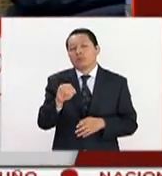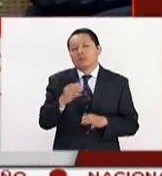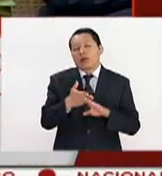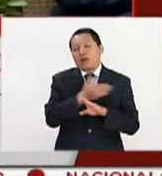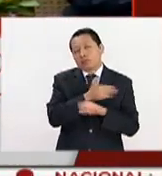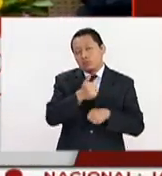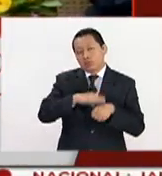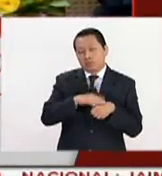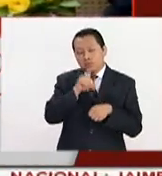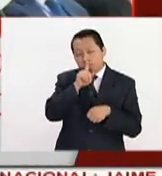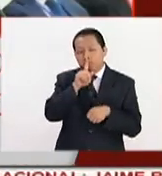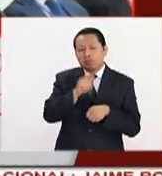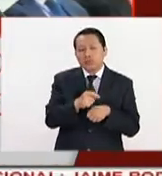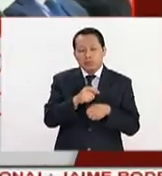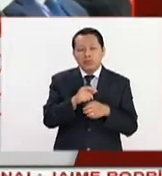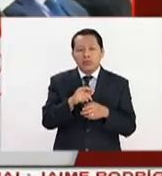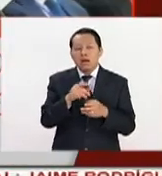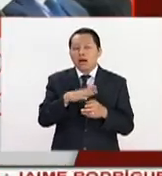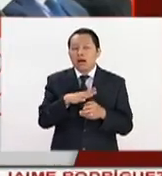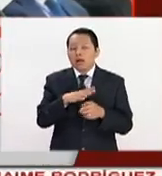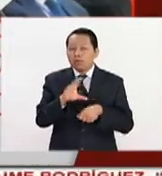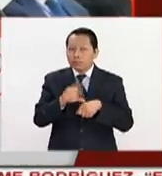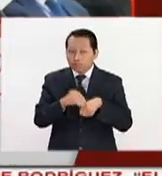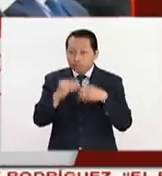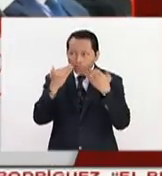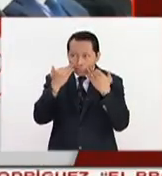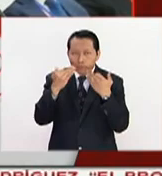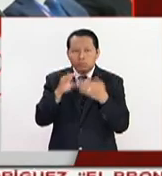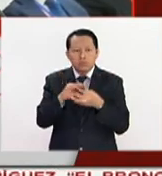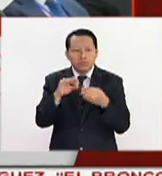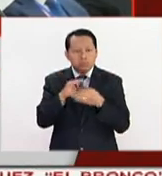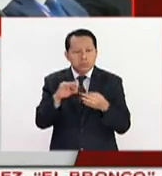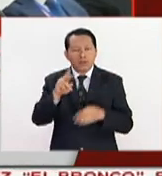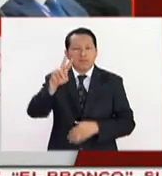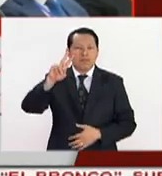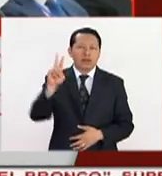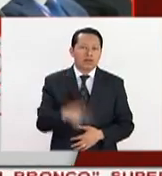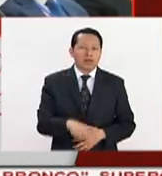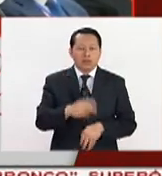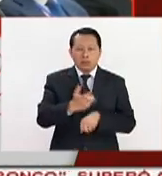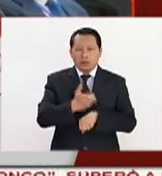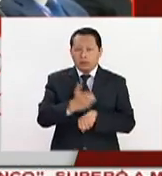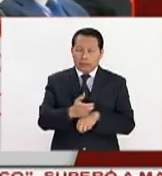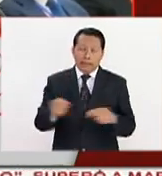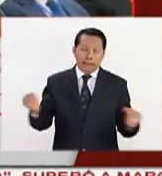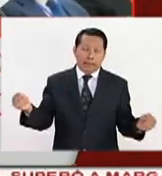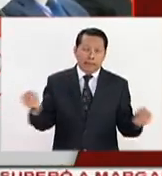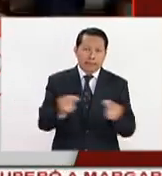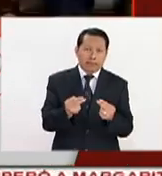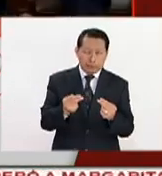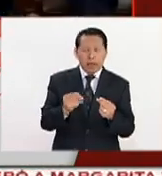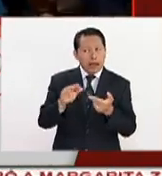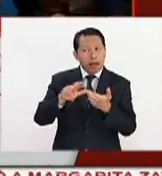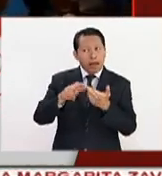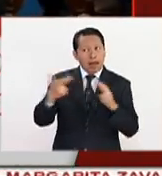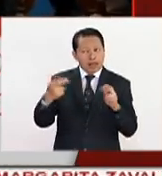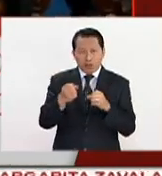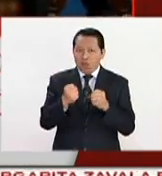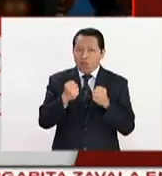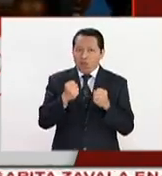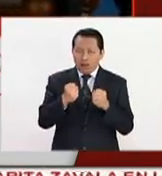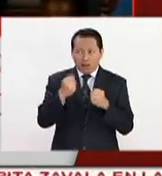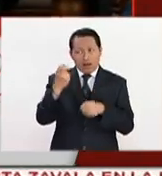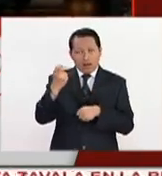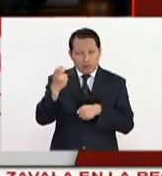la administración, pues lo que nos permite dar cuenta de que efectivamente Estados Unidos requiere de una relación sólida con